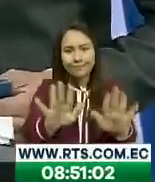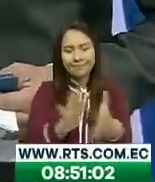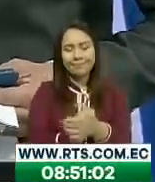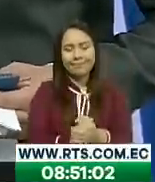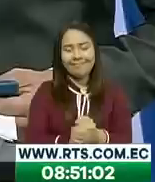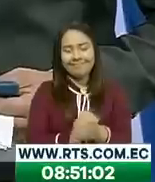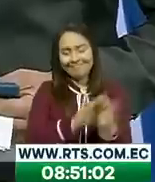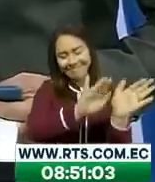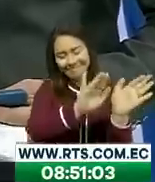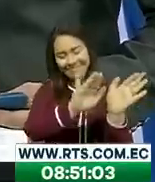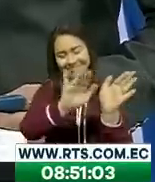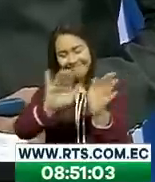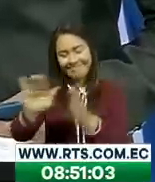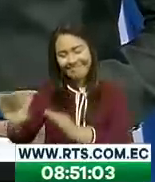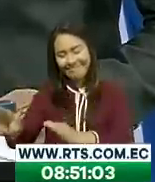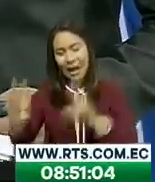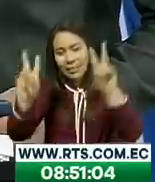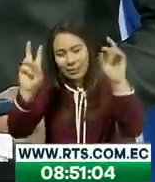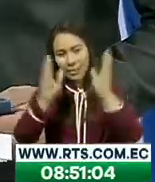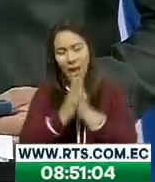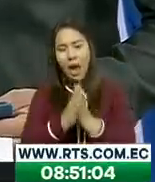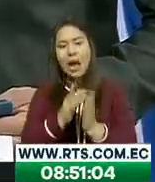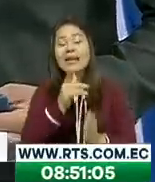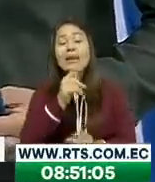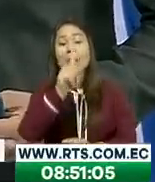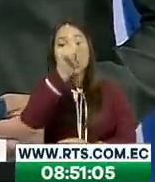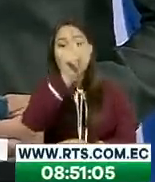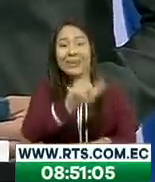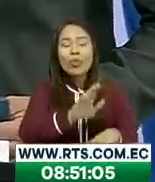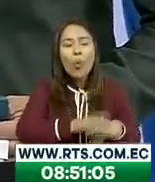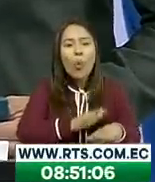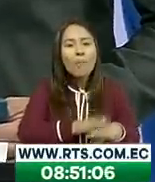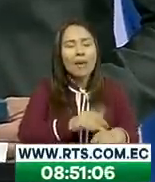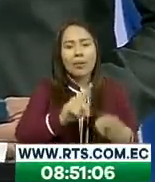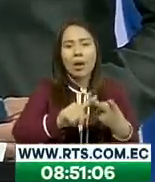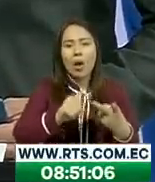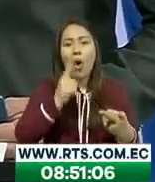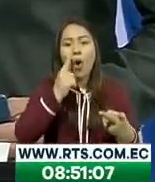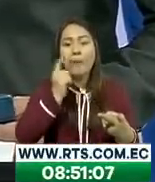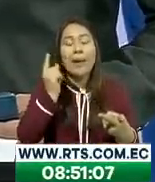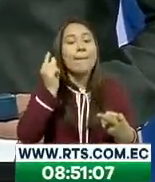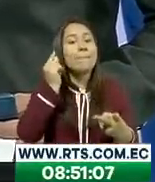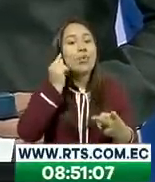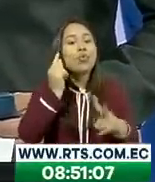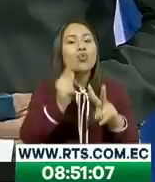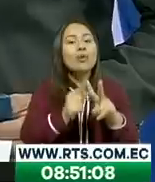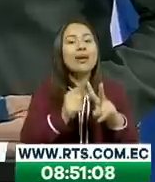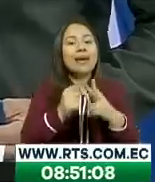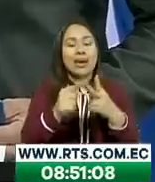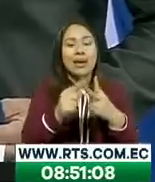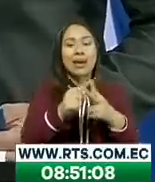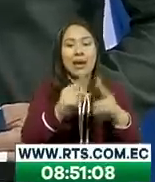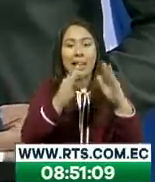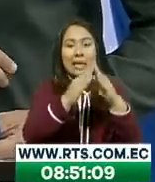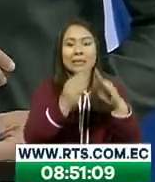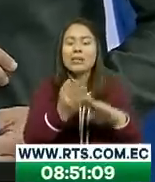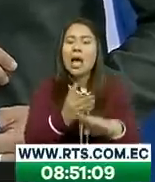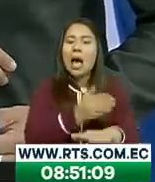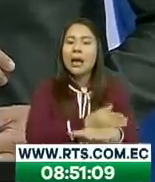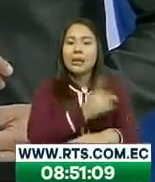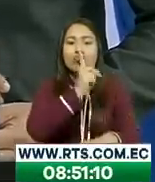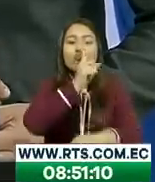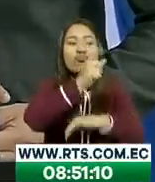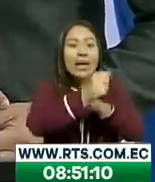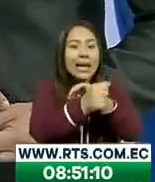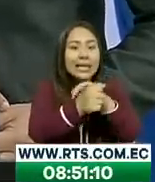vamos a cambiar de tema, señoras y señores, le vamos a contar que detienen a un hombre y a una mujer durante el allanamiento a un inmueble donde minutos antes se